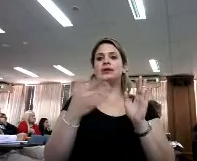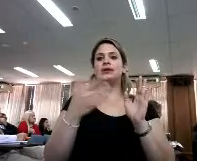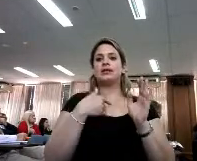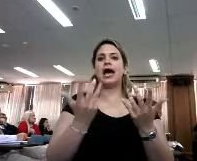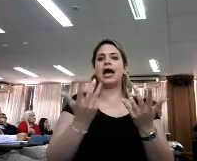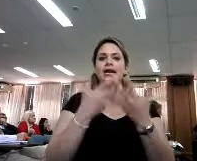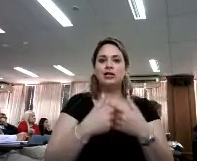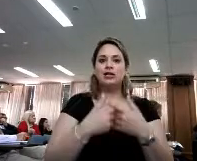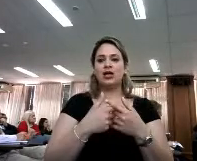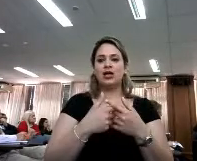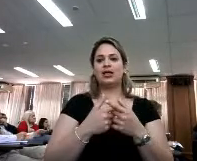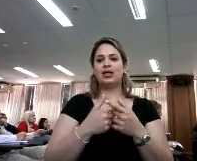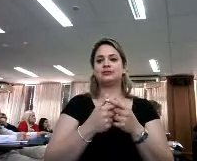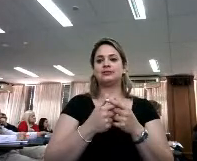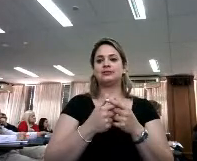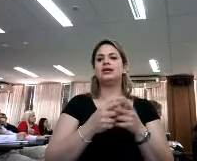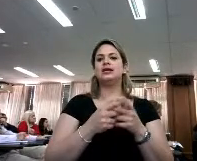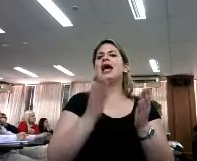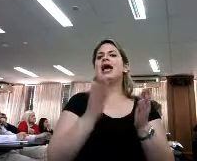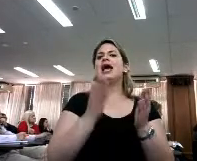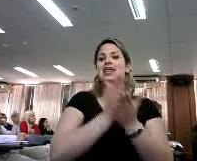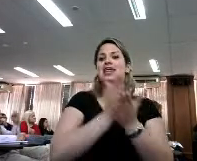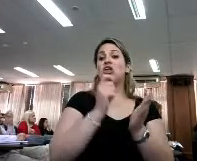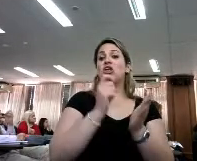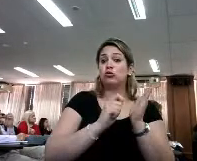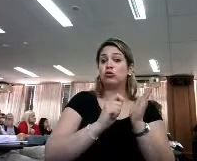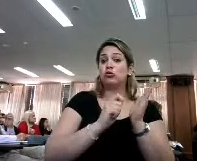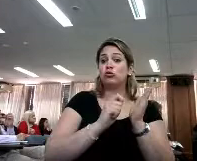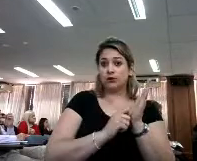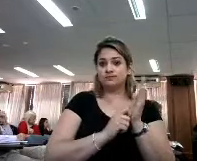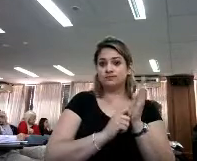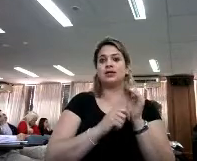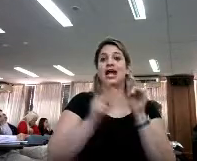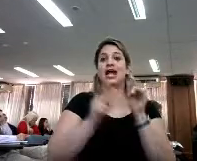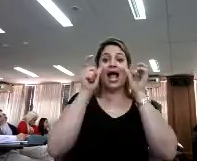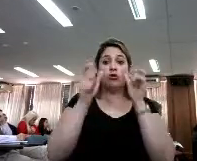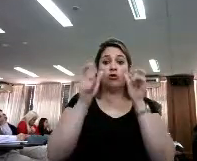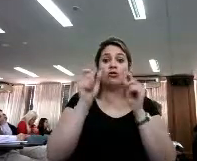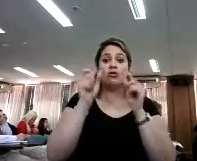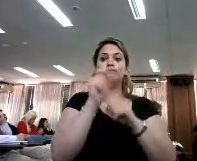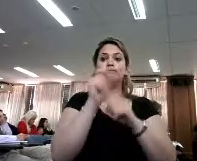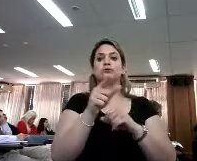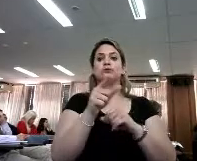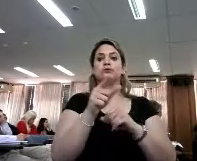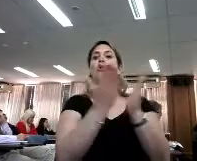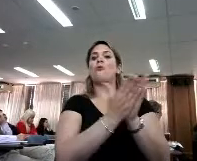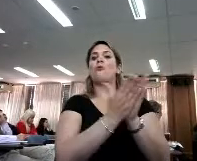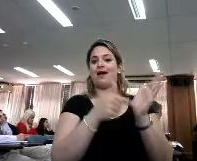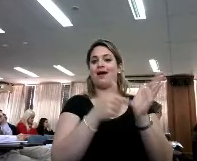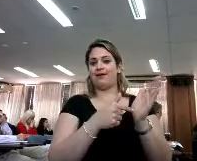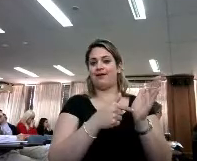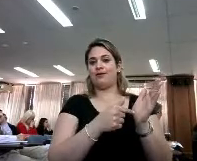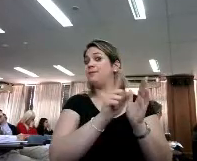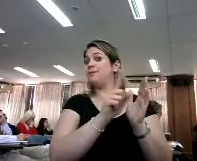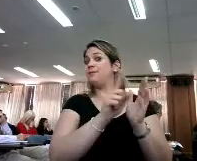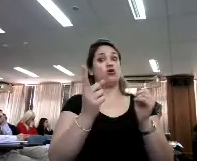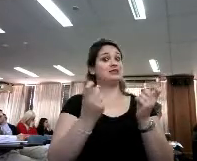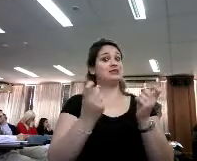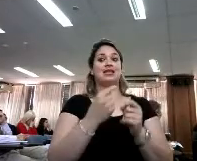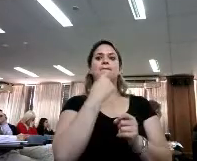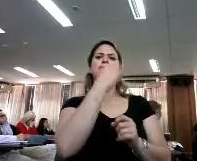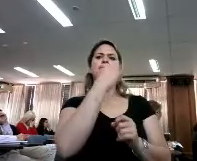a el derecho del autor a controlar su obra. En esos casos no necesita de ninguna